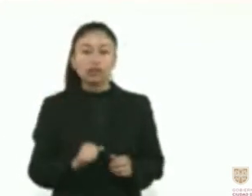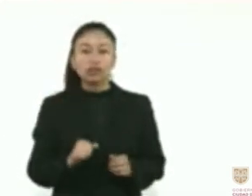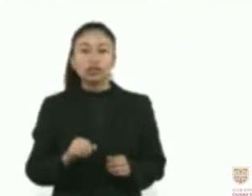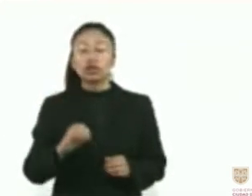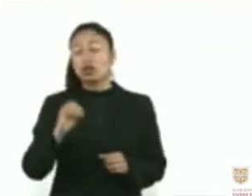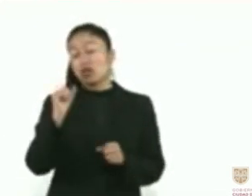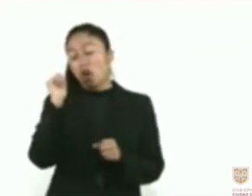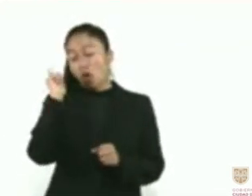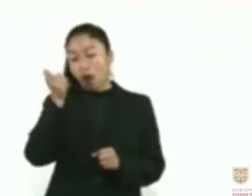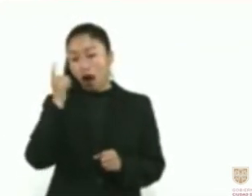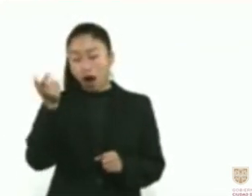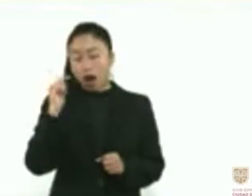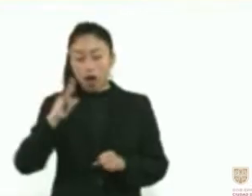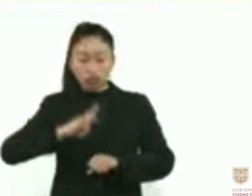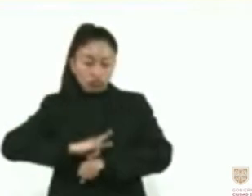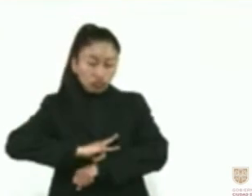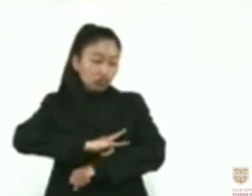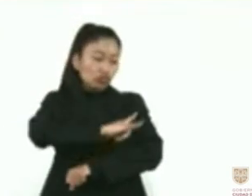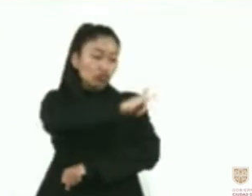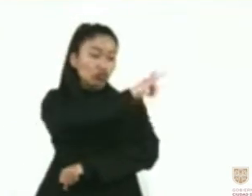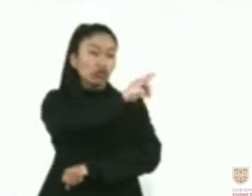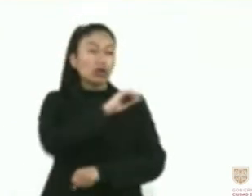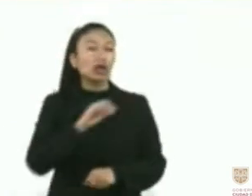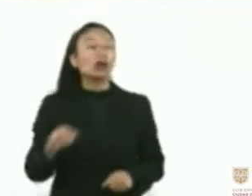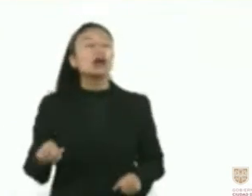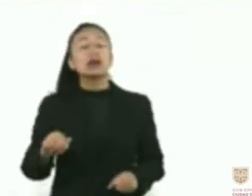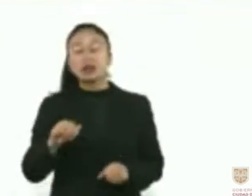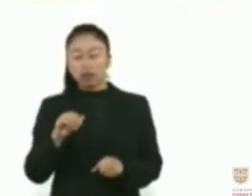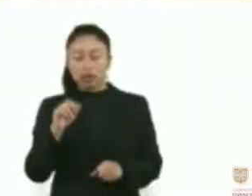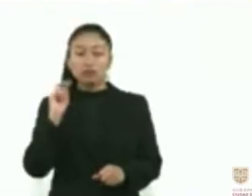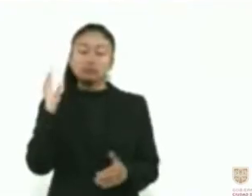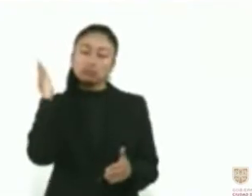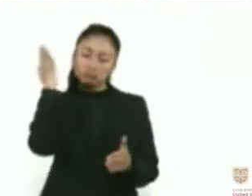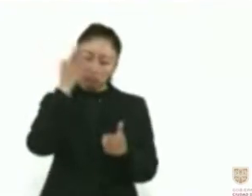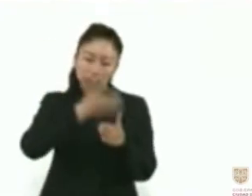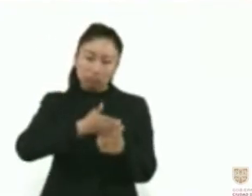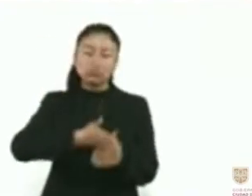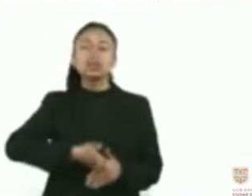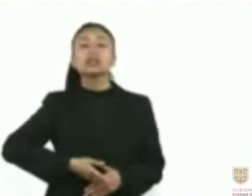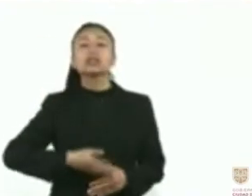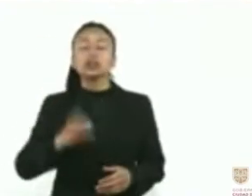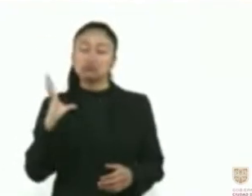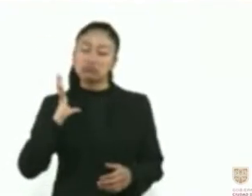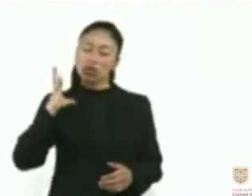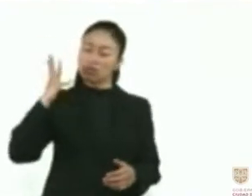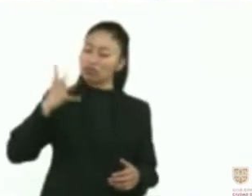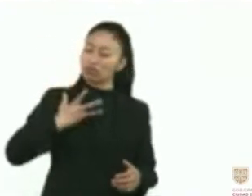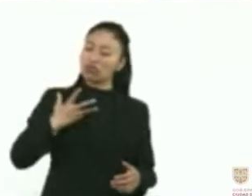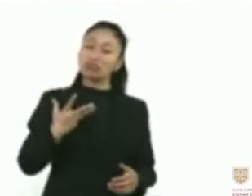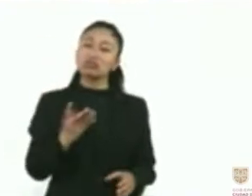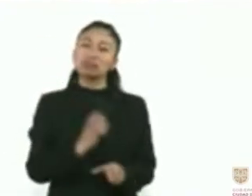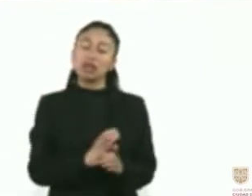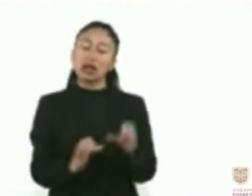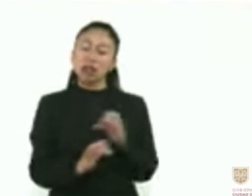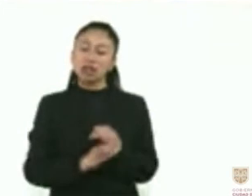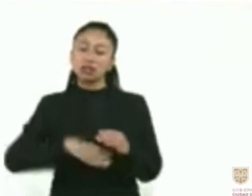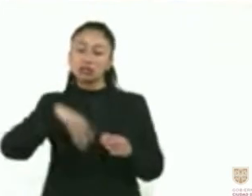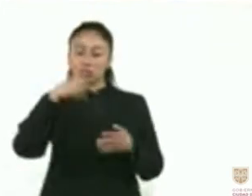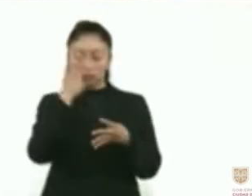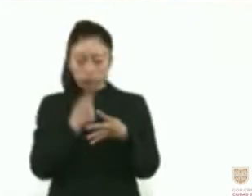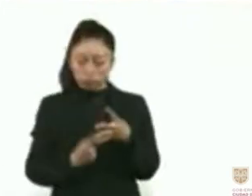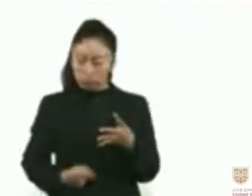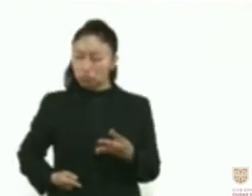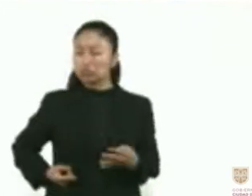aeropuerto internacional Felipe Ángeles, que abre sus puertas a partir de mañana, y pidió que se sientan orgullosos de lo que se está viviendo, porque